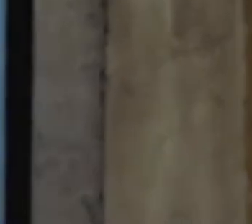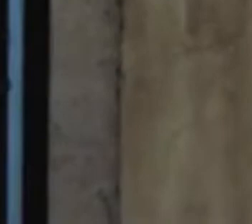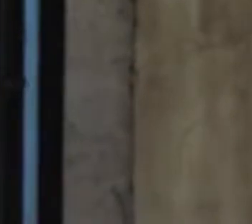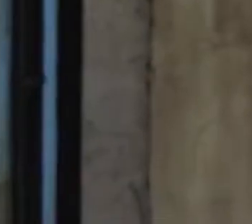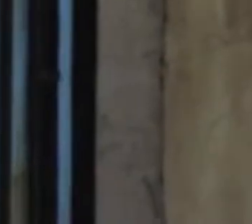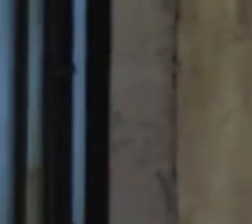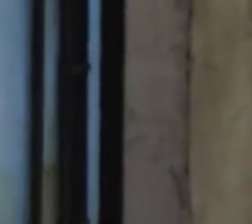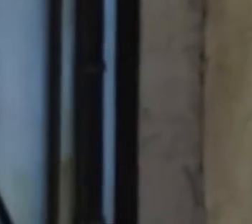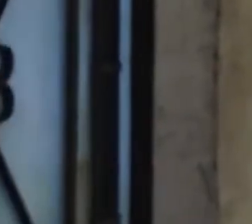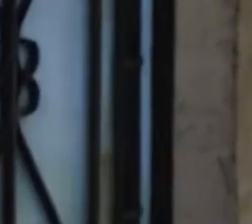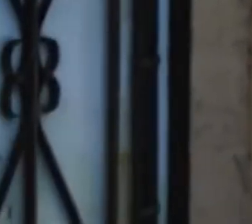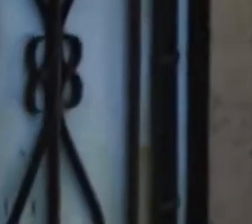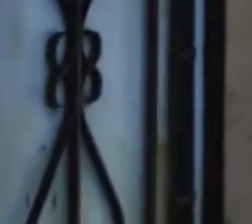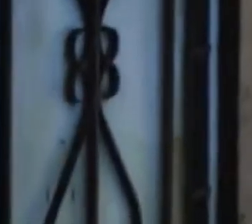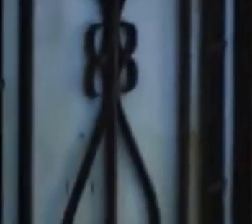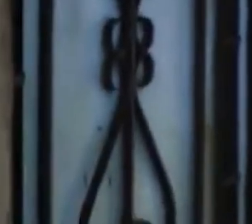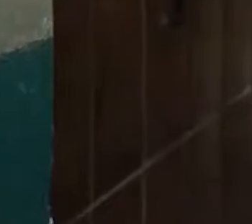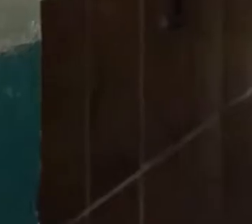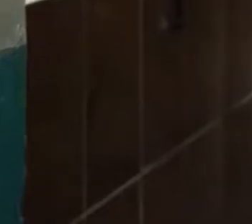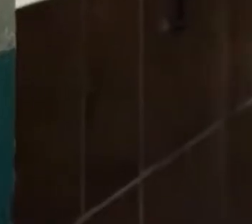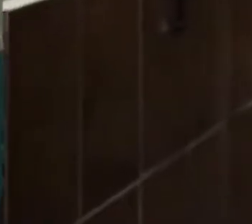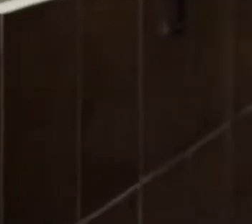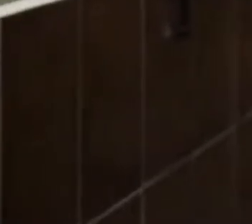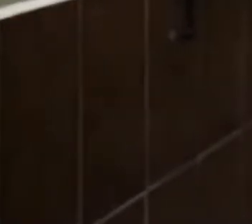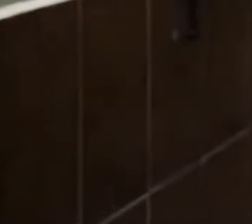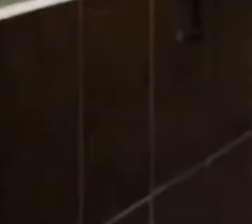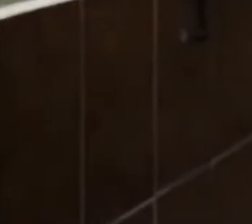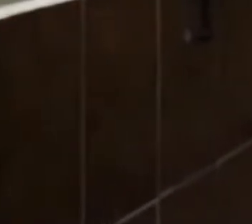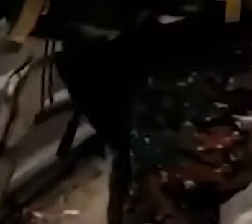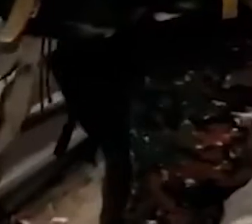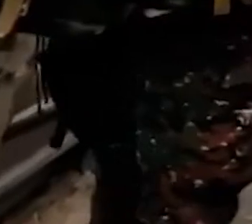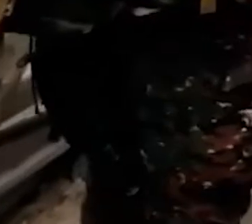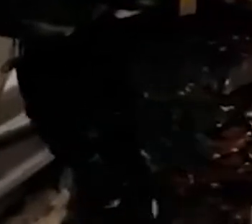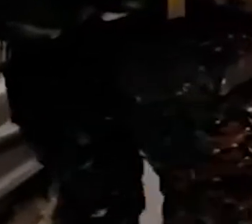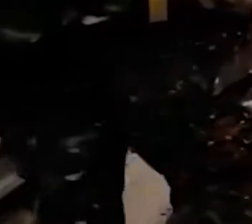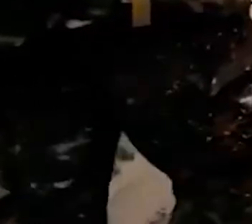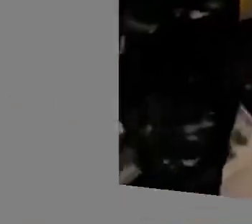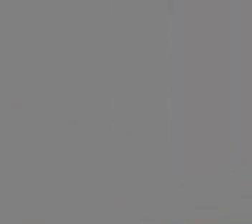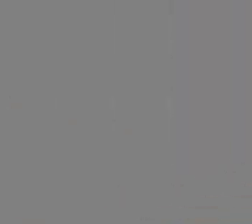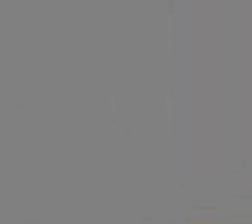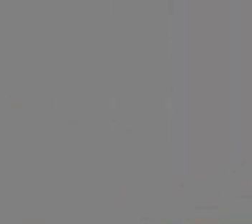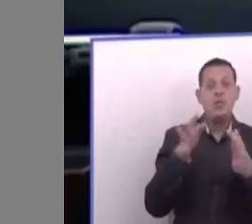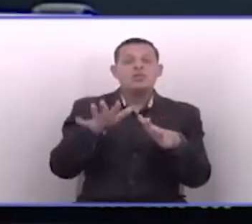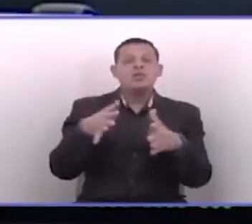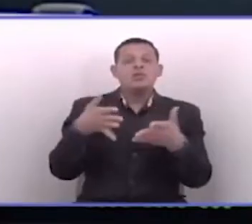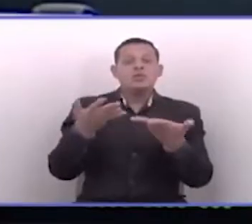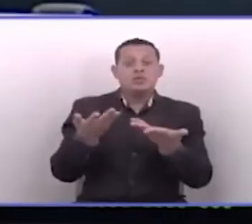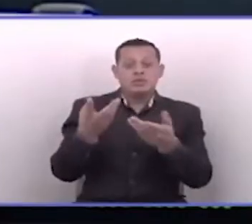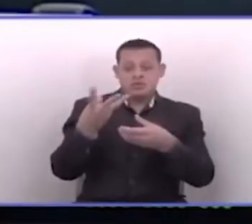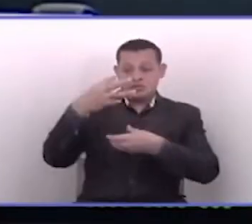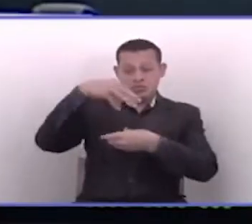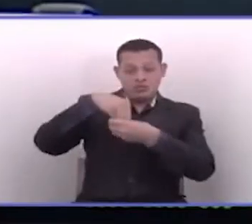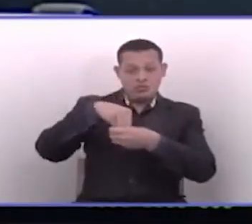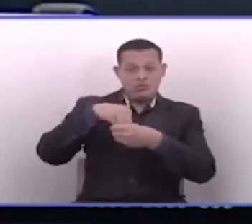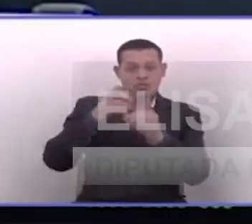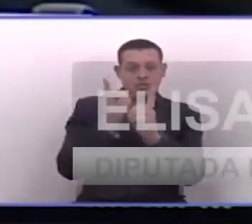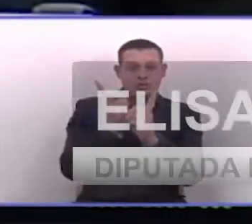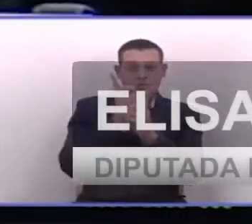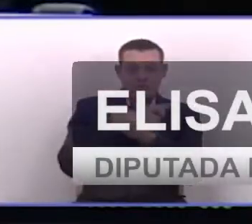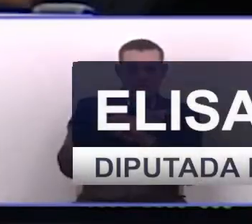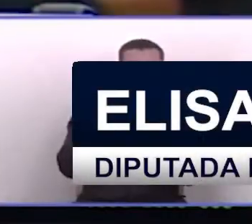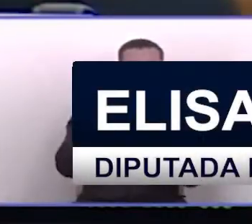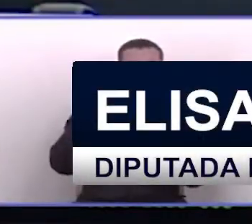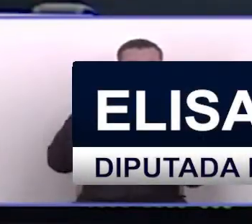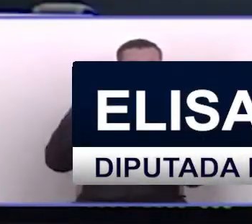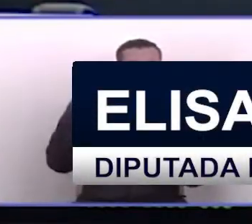los operativos de vigilancia y captura de delincuentes en todo el territorio nacional. Se introducen modificaciones